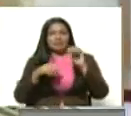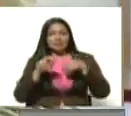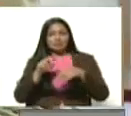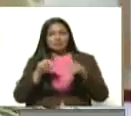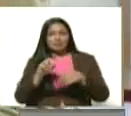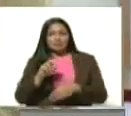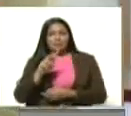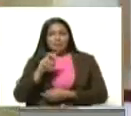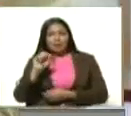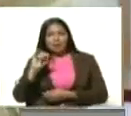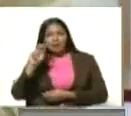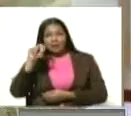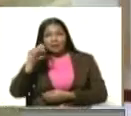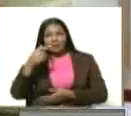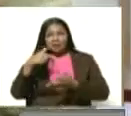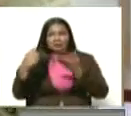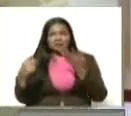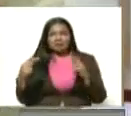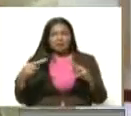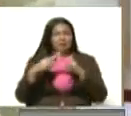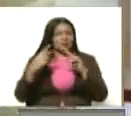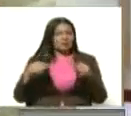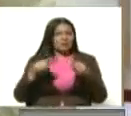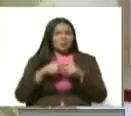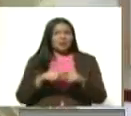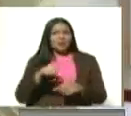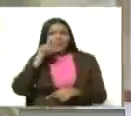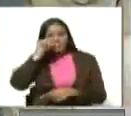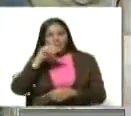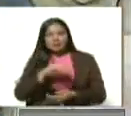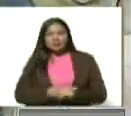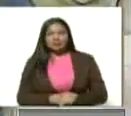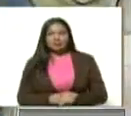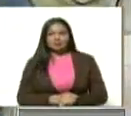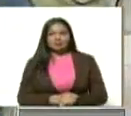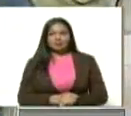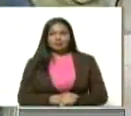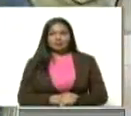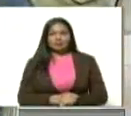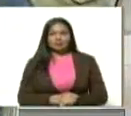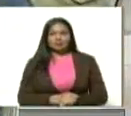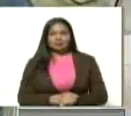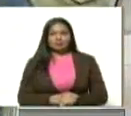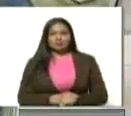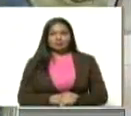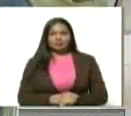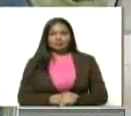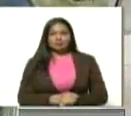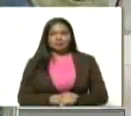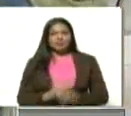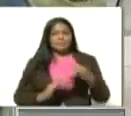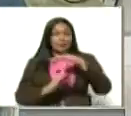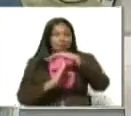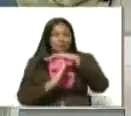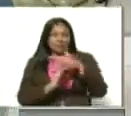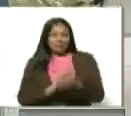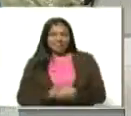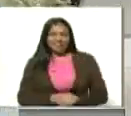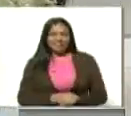Barón Ingrid. Y así me consiguen también por Twitter. Vamos a ver los Twitter, los TikTok de nuestra diputada. Pausa, ya voy.